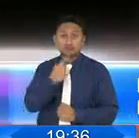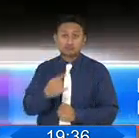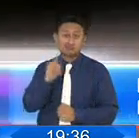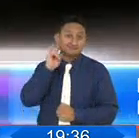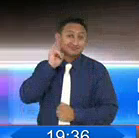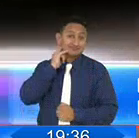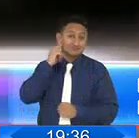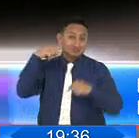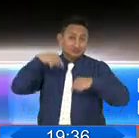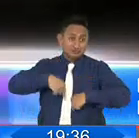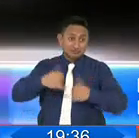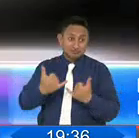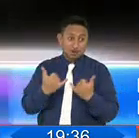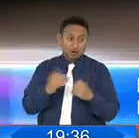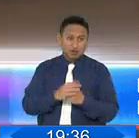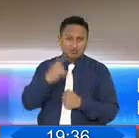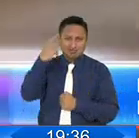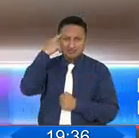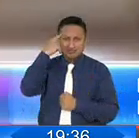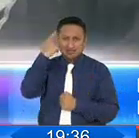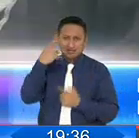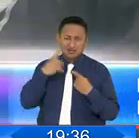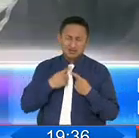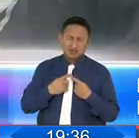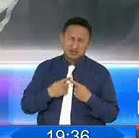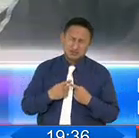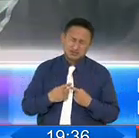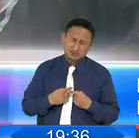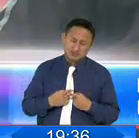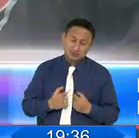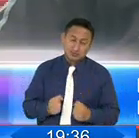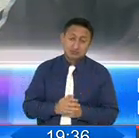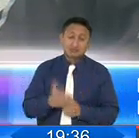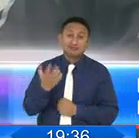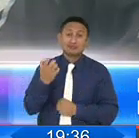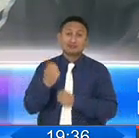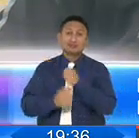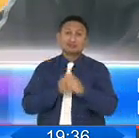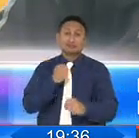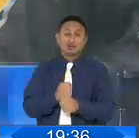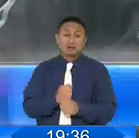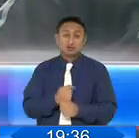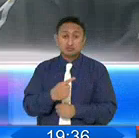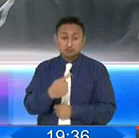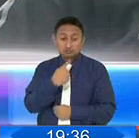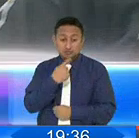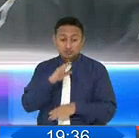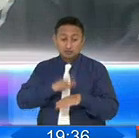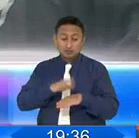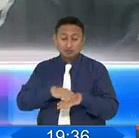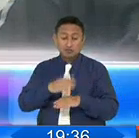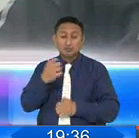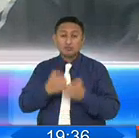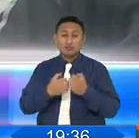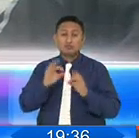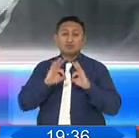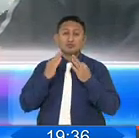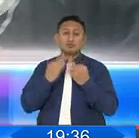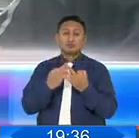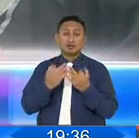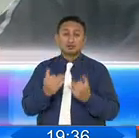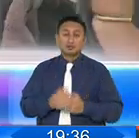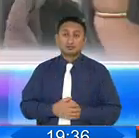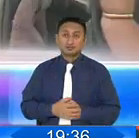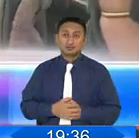al parecer se encontraba en un estado de depresión. La menor tenía 15 años y indicó que era por un problema familiar que estaba tomando